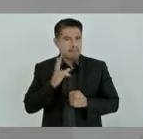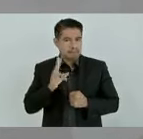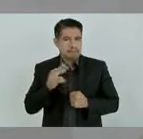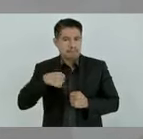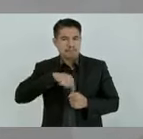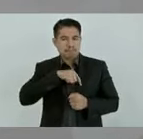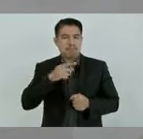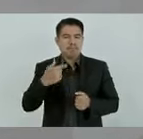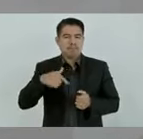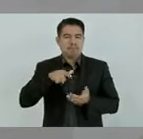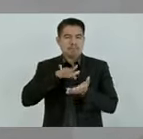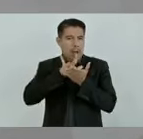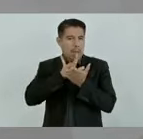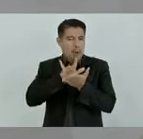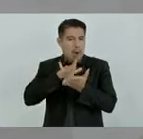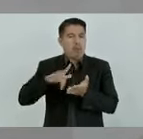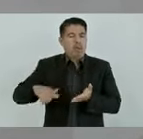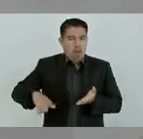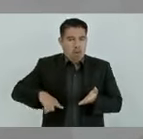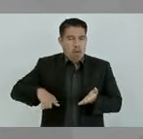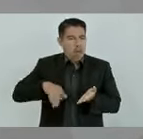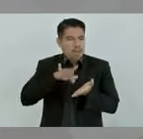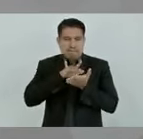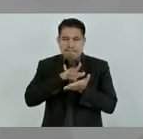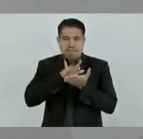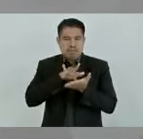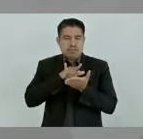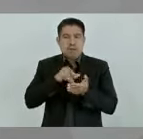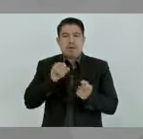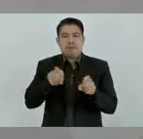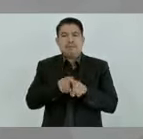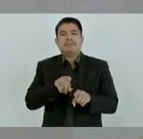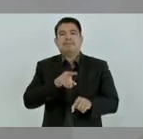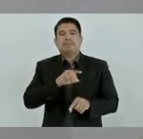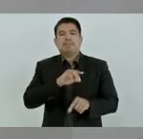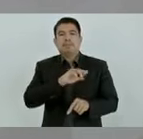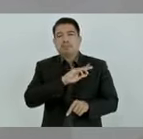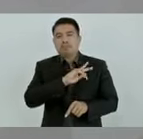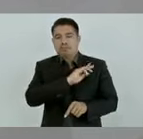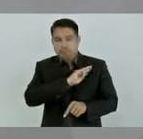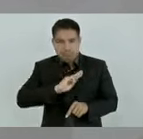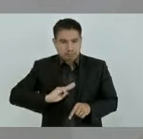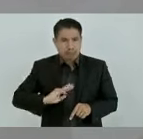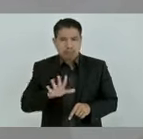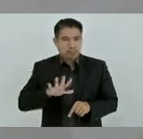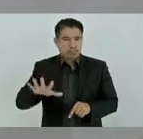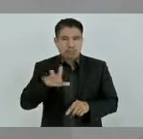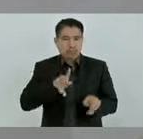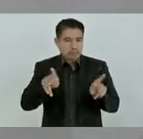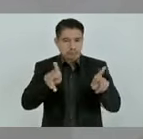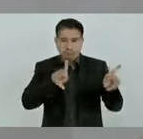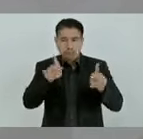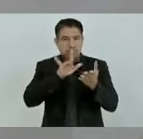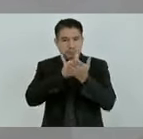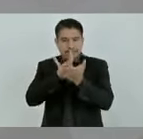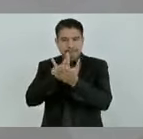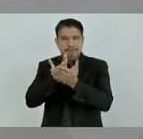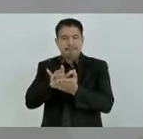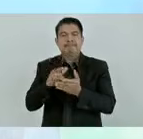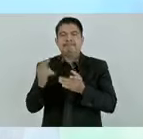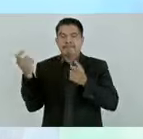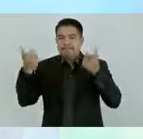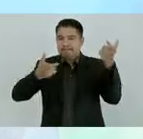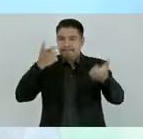al gobierno del estado, a los gobiernos municipales. Va a seguir habiendo